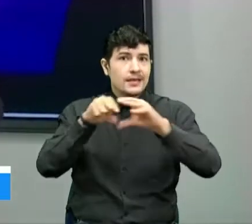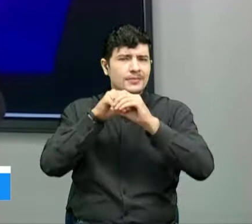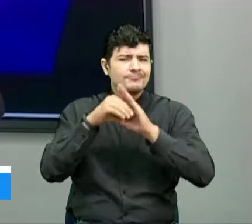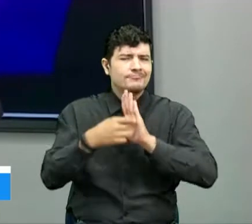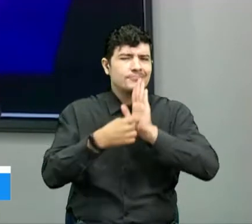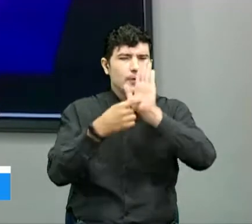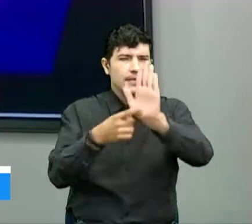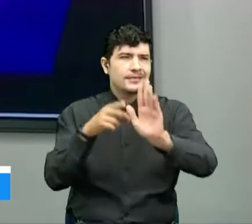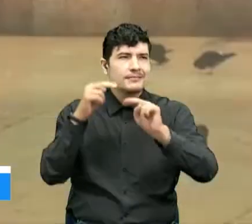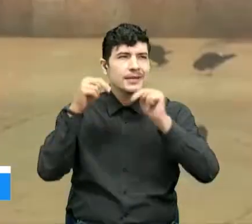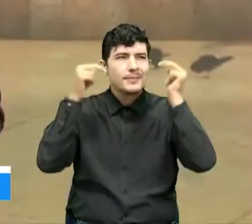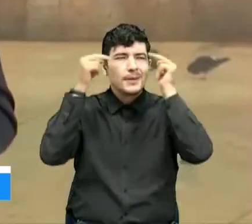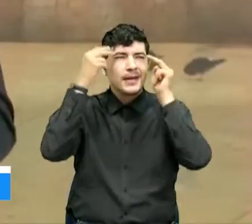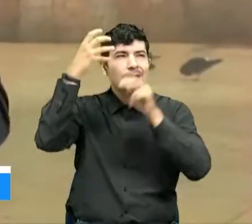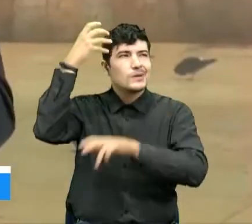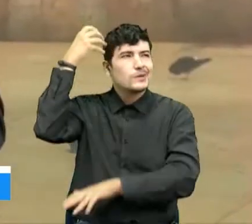detalles.